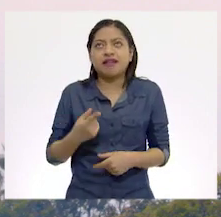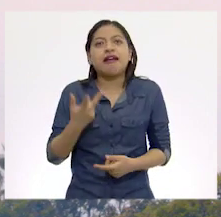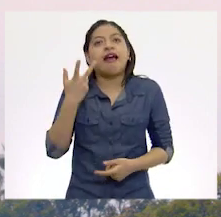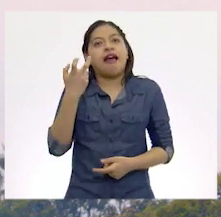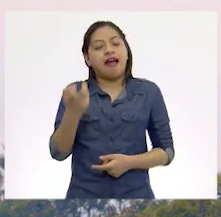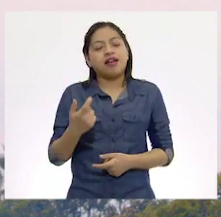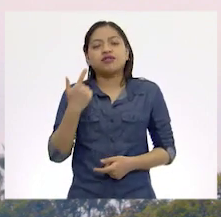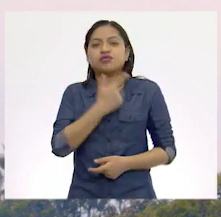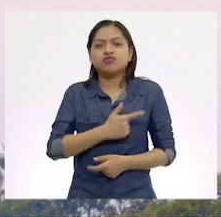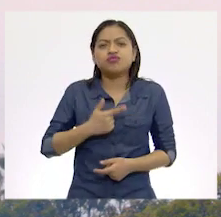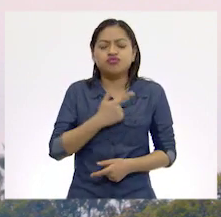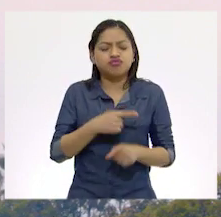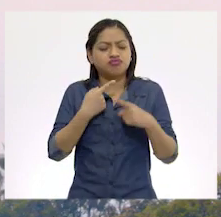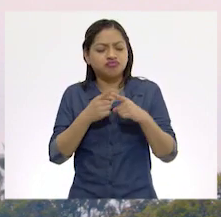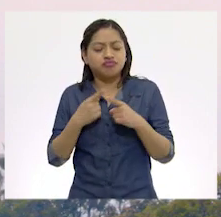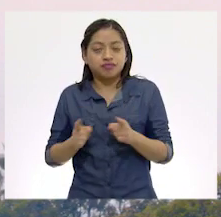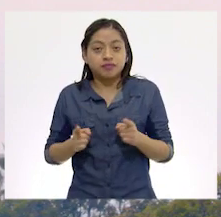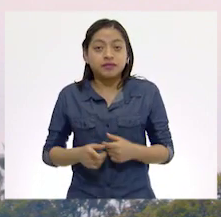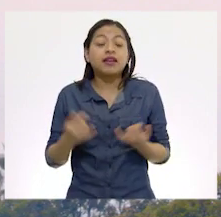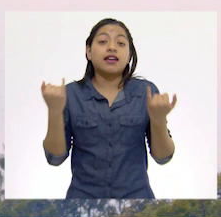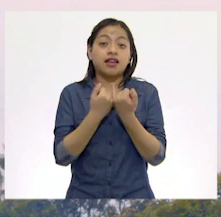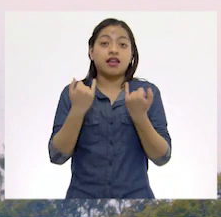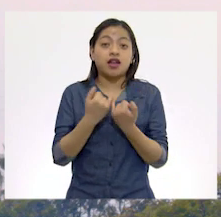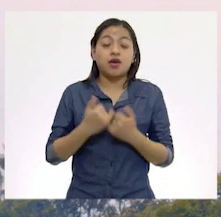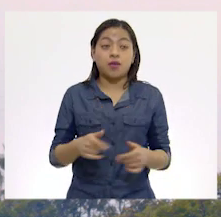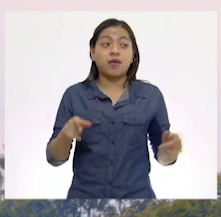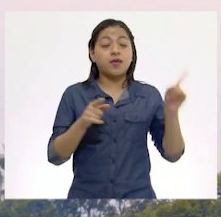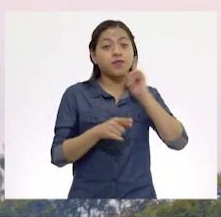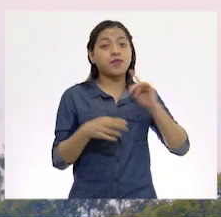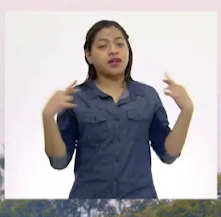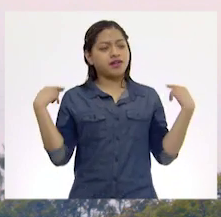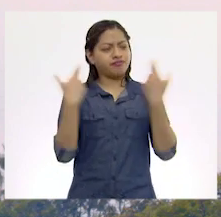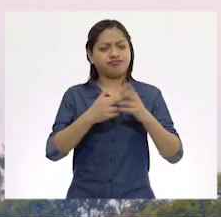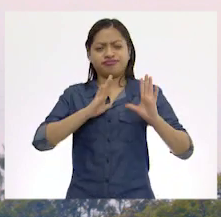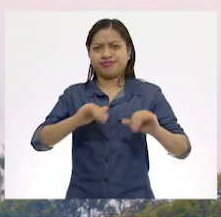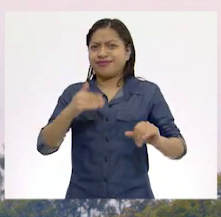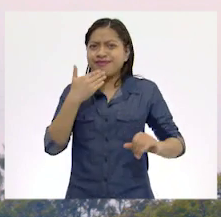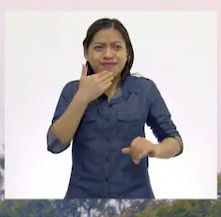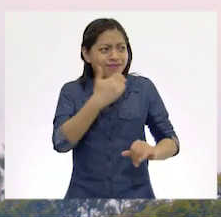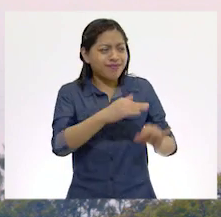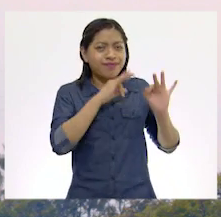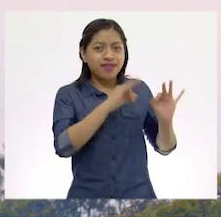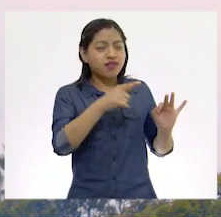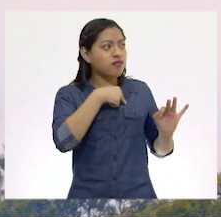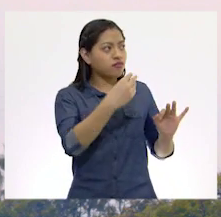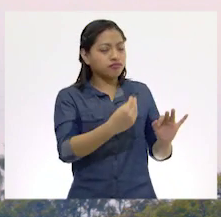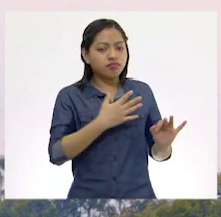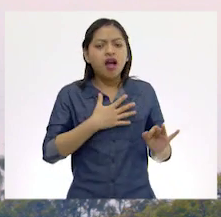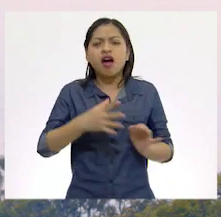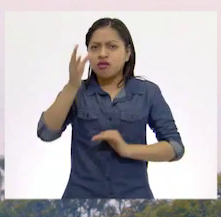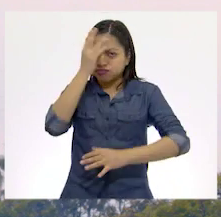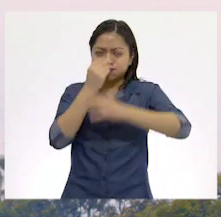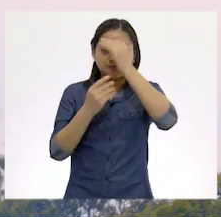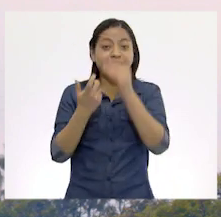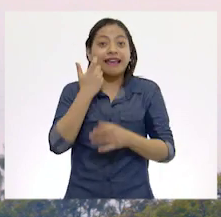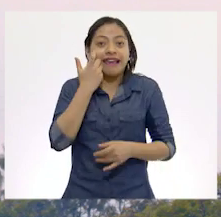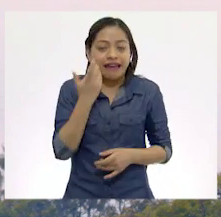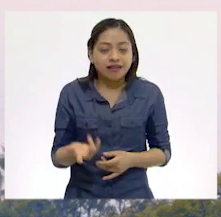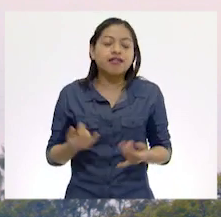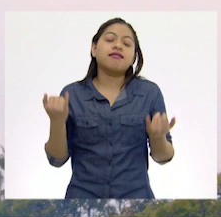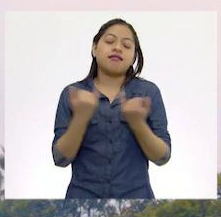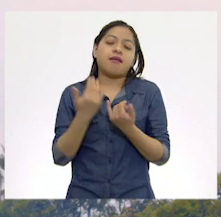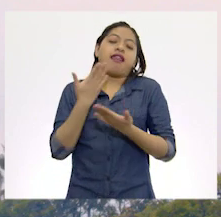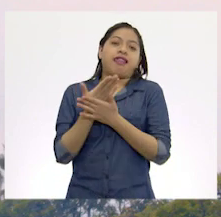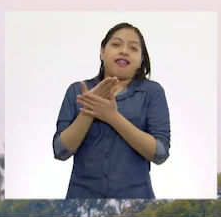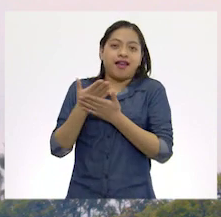eso de las cuentas y así. Y aparte, mi profesora lo explica muy bien y me transmite esa sensación como de aprendizaje. Y